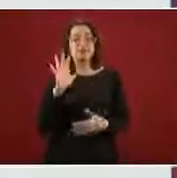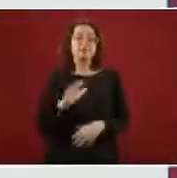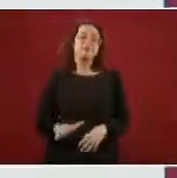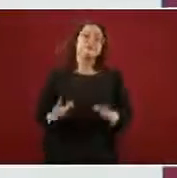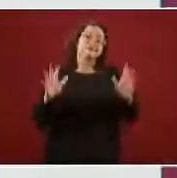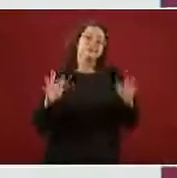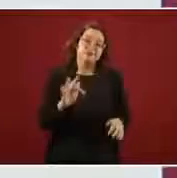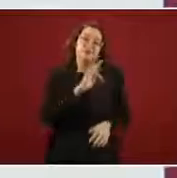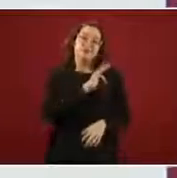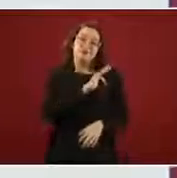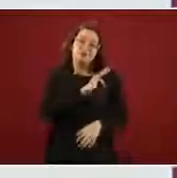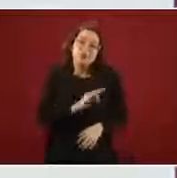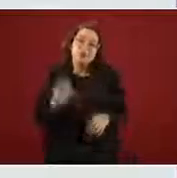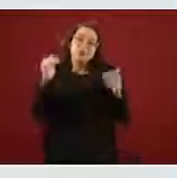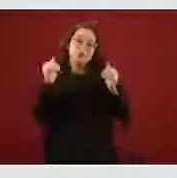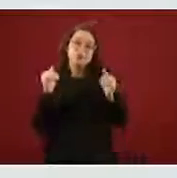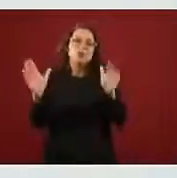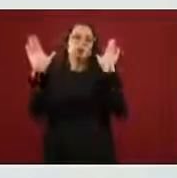gallo cantaría.